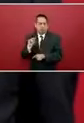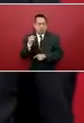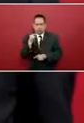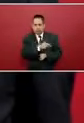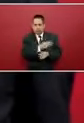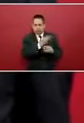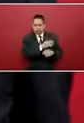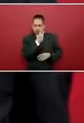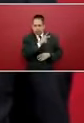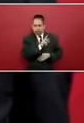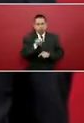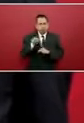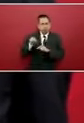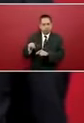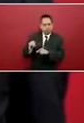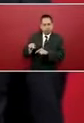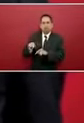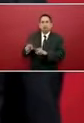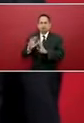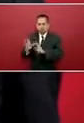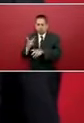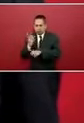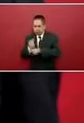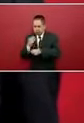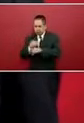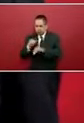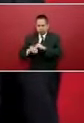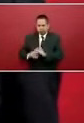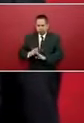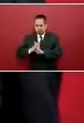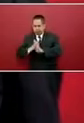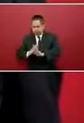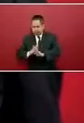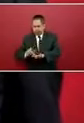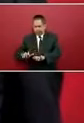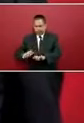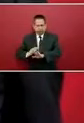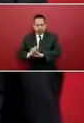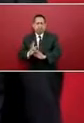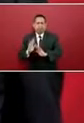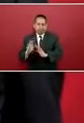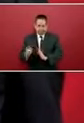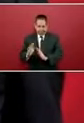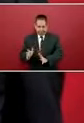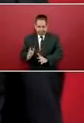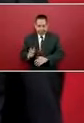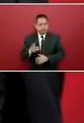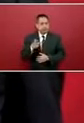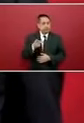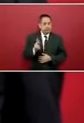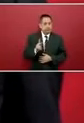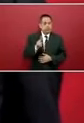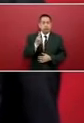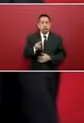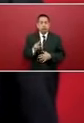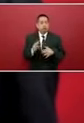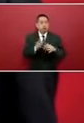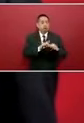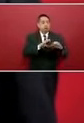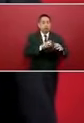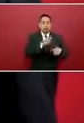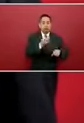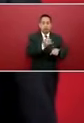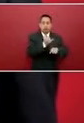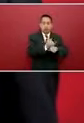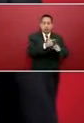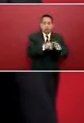que todos ellos invirtieron ya en tecnología y eso está superado. Sin embargo, la relación que tiene la Tesorería con el